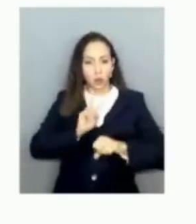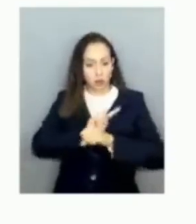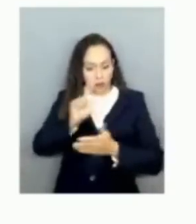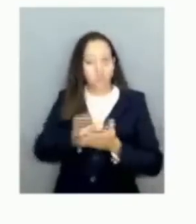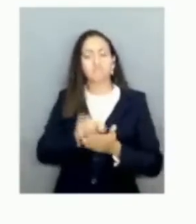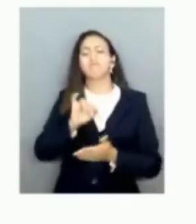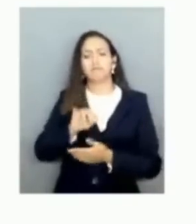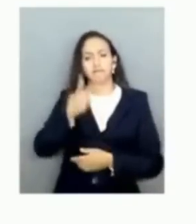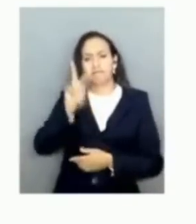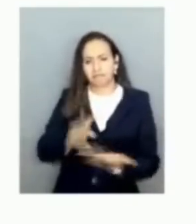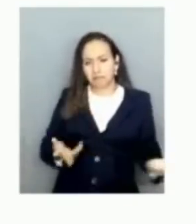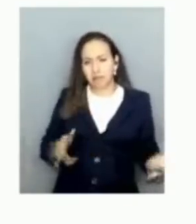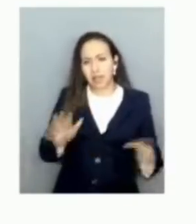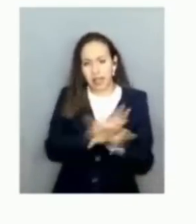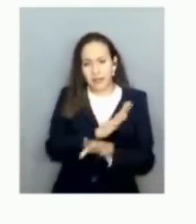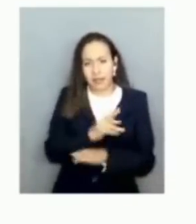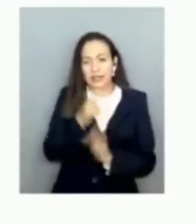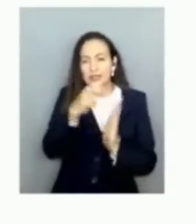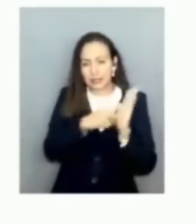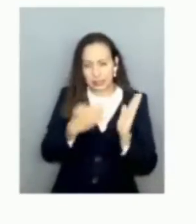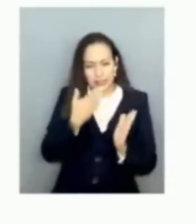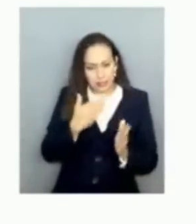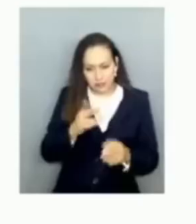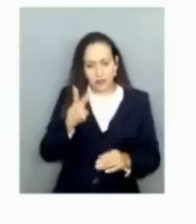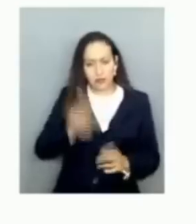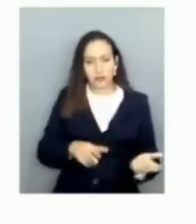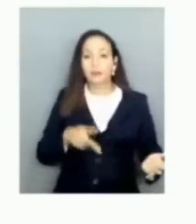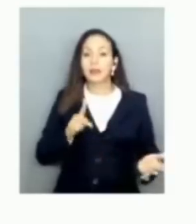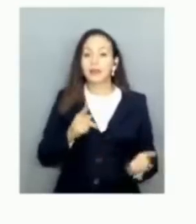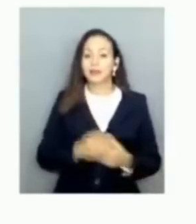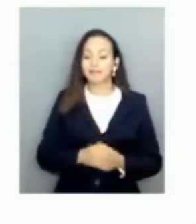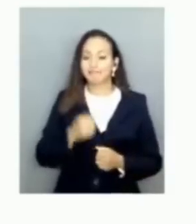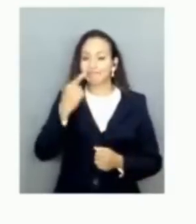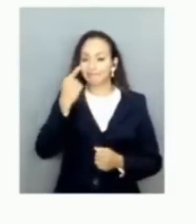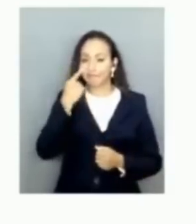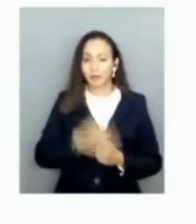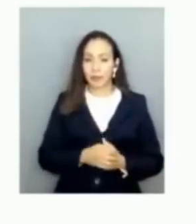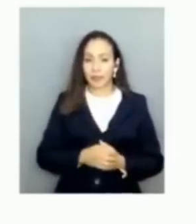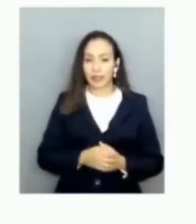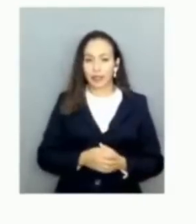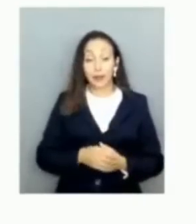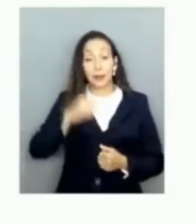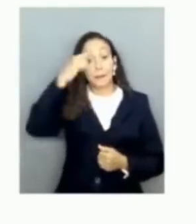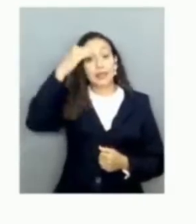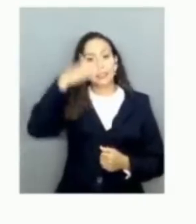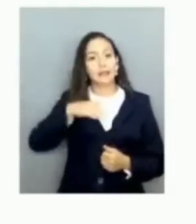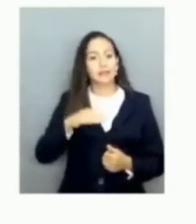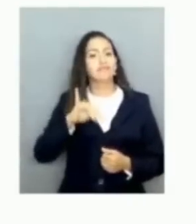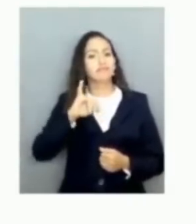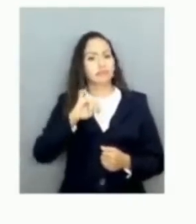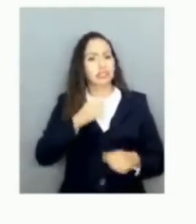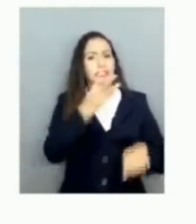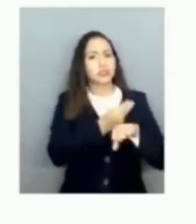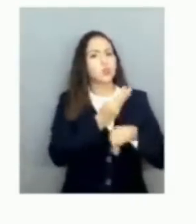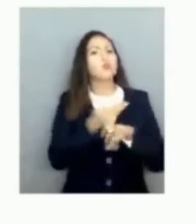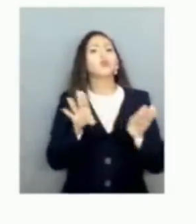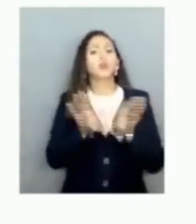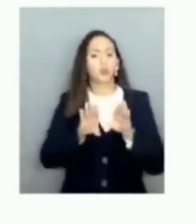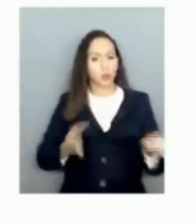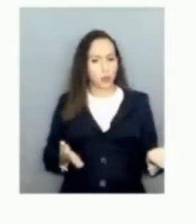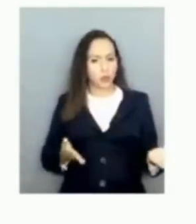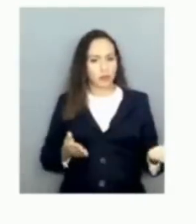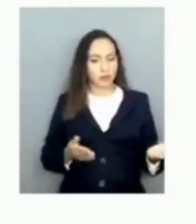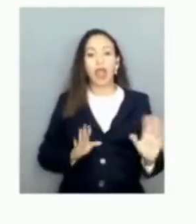corruptos y se dio libertad a gente que debía de estar en la cárcel. Hoy